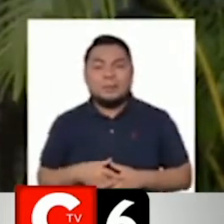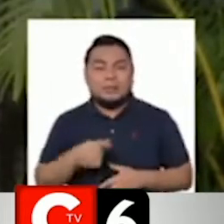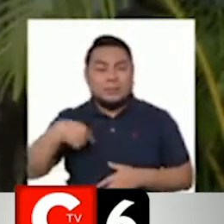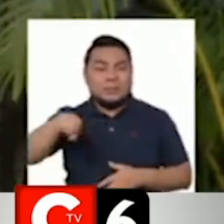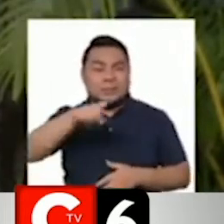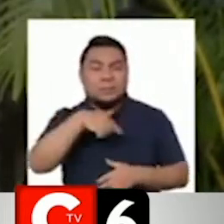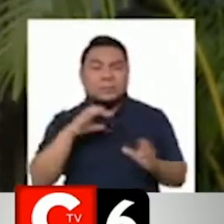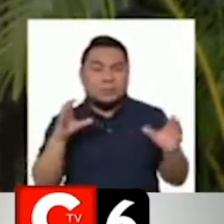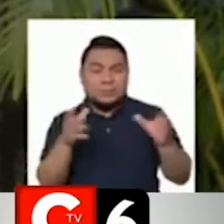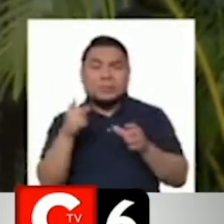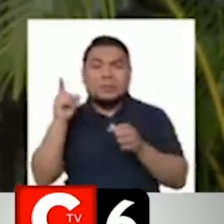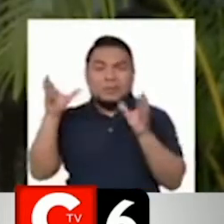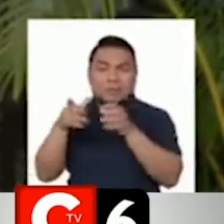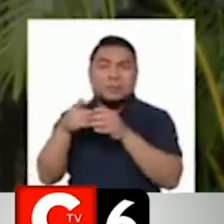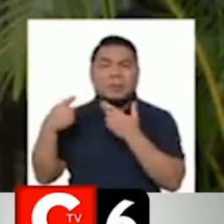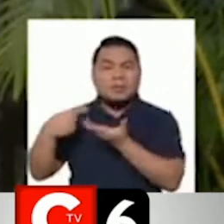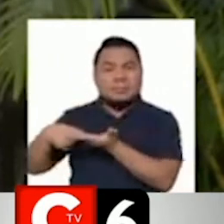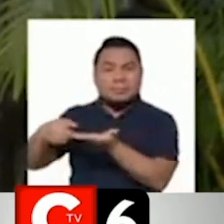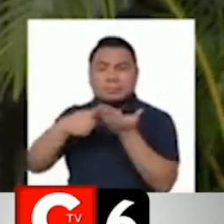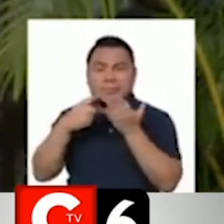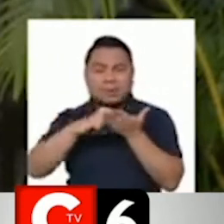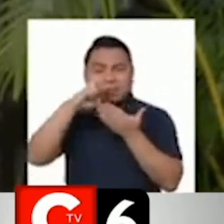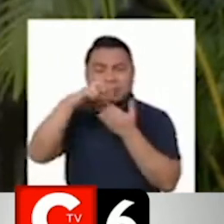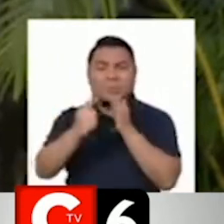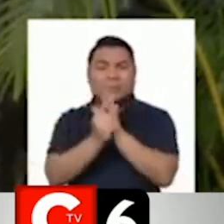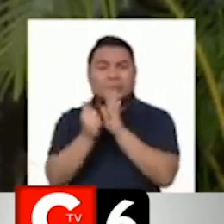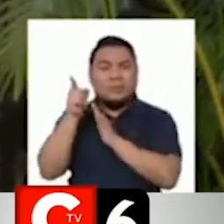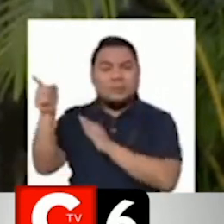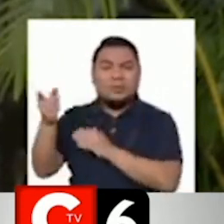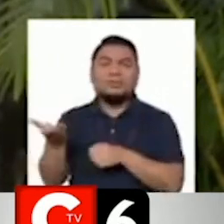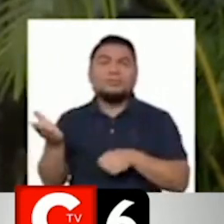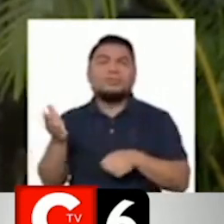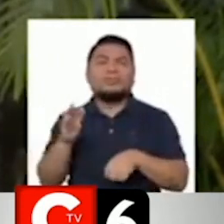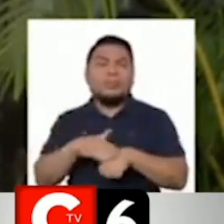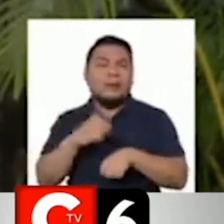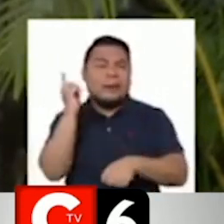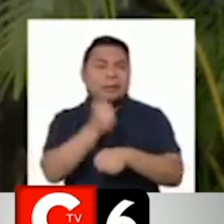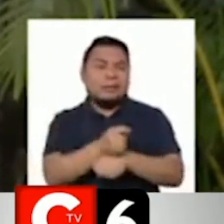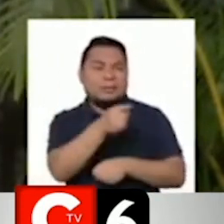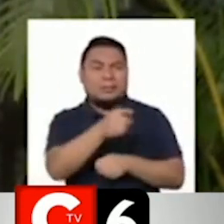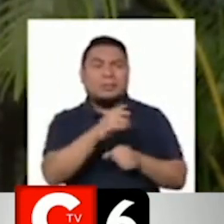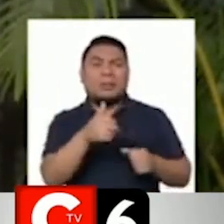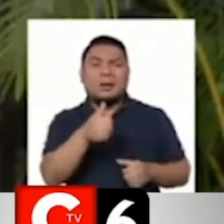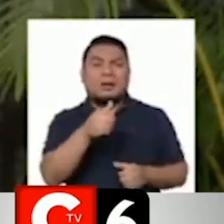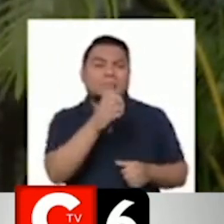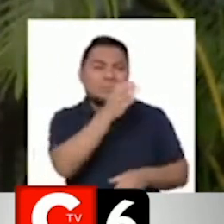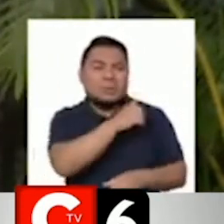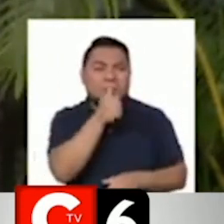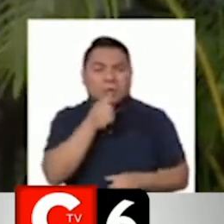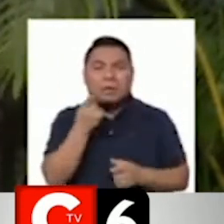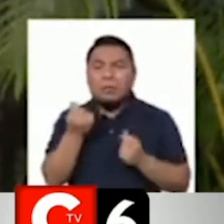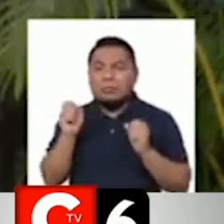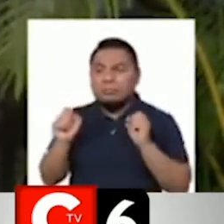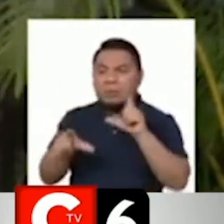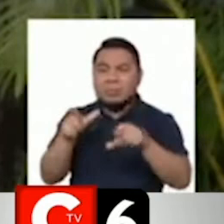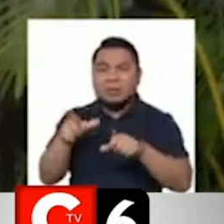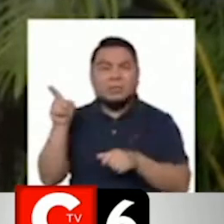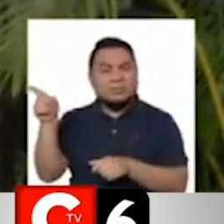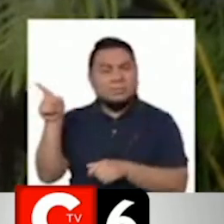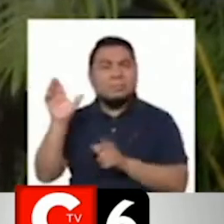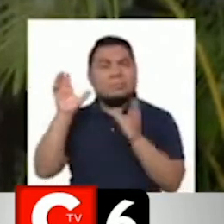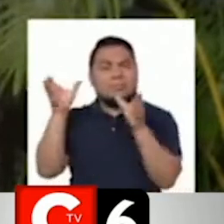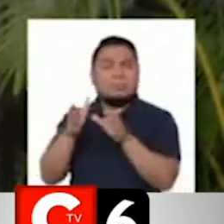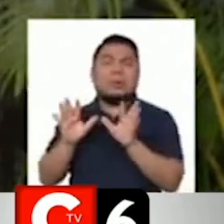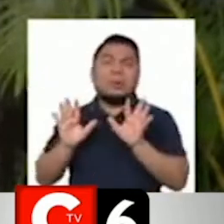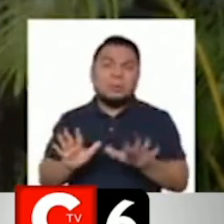bien se ha dicho, viene discutiendo un proyecto de ley respecto a sancionar penalmente el acaparamiento y la especulación. Obviamente,